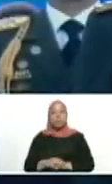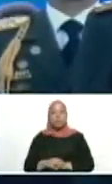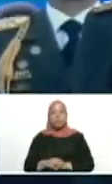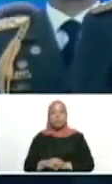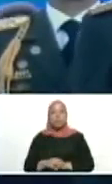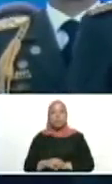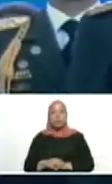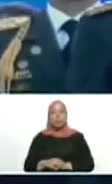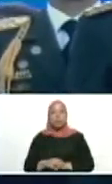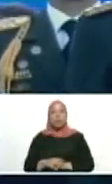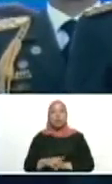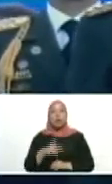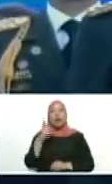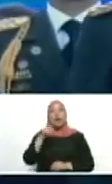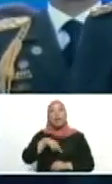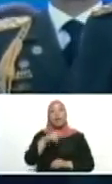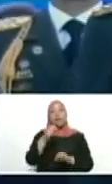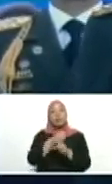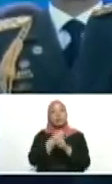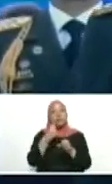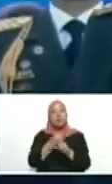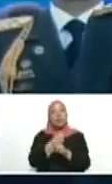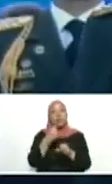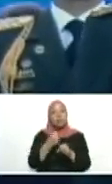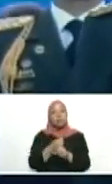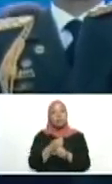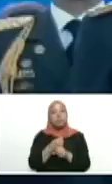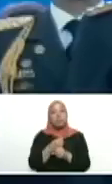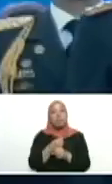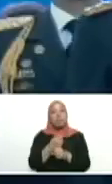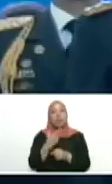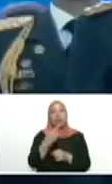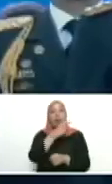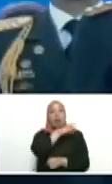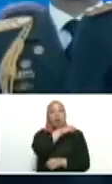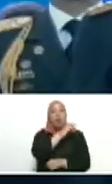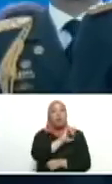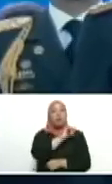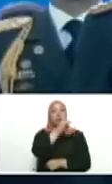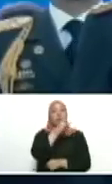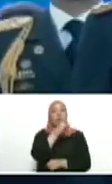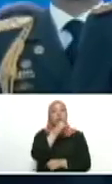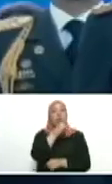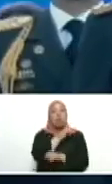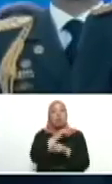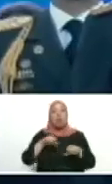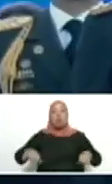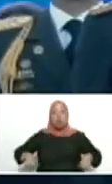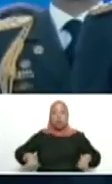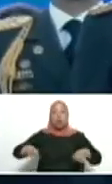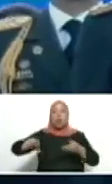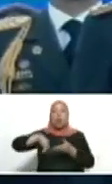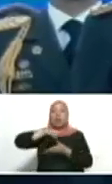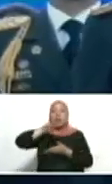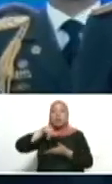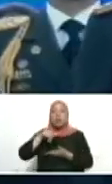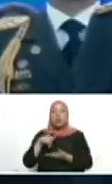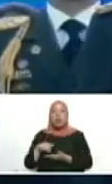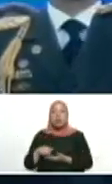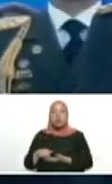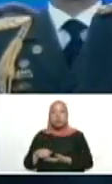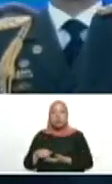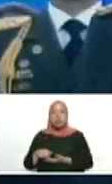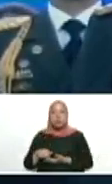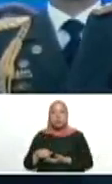Elio Estrada va a cumplir también una labor extraordinaria ahora como comandante general de la Guardia Nacional Bolivariana.